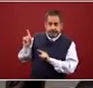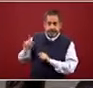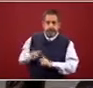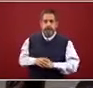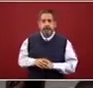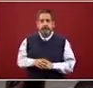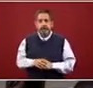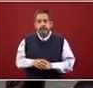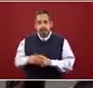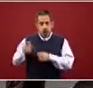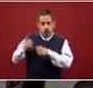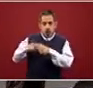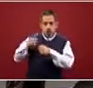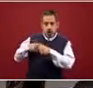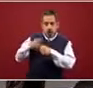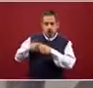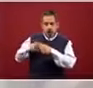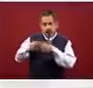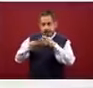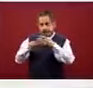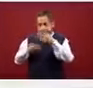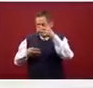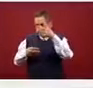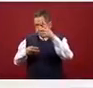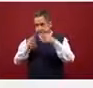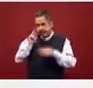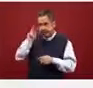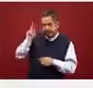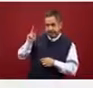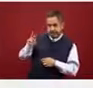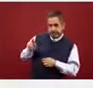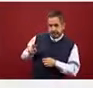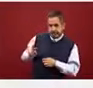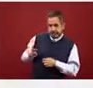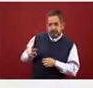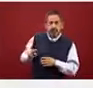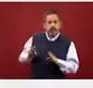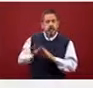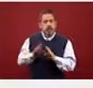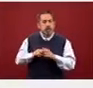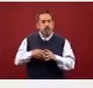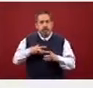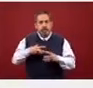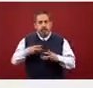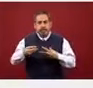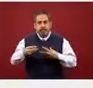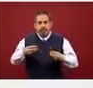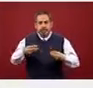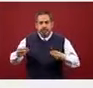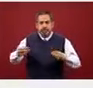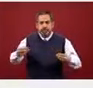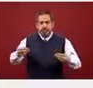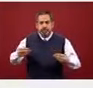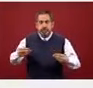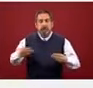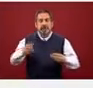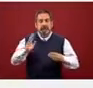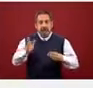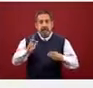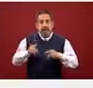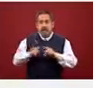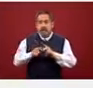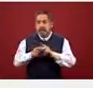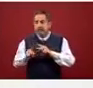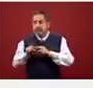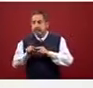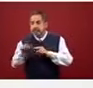en esta escala de colores, lo que vamos mostrando es cómo la intensidad de la transmisión empieza a cubrir distintas